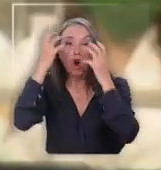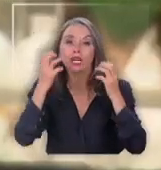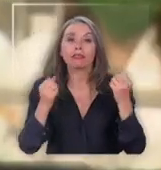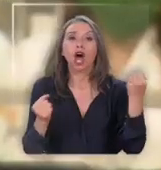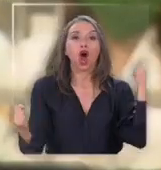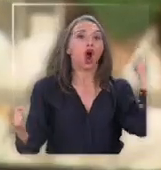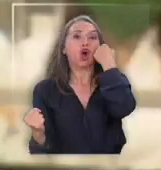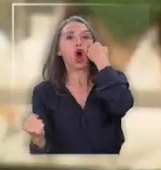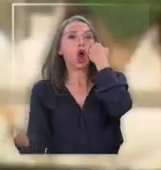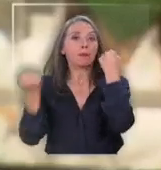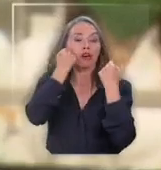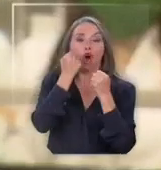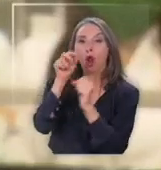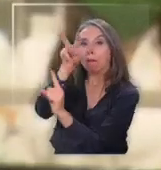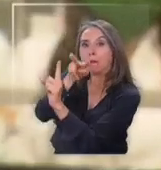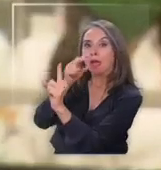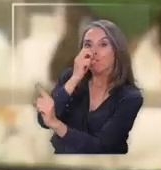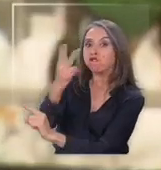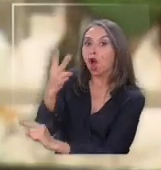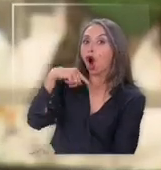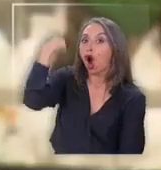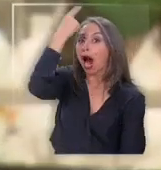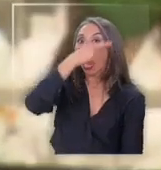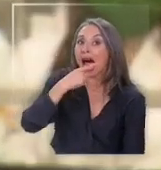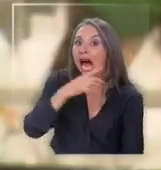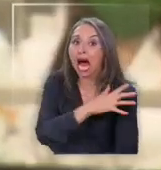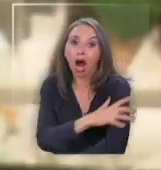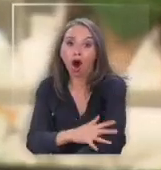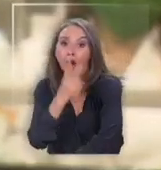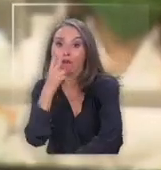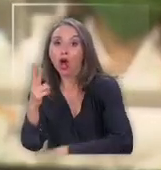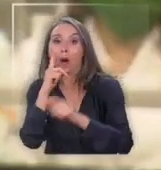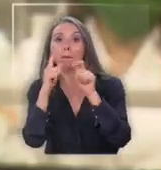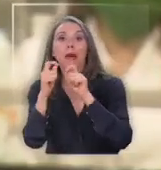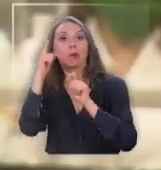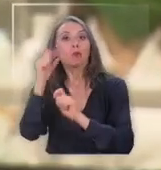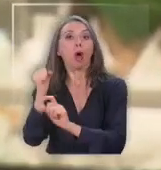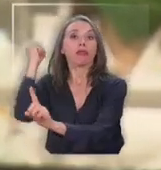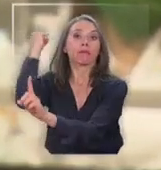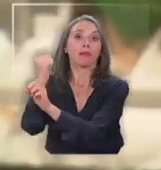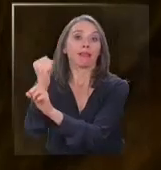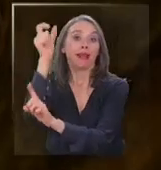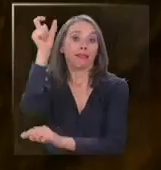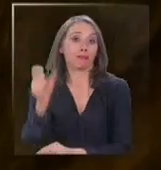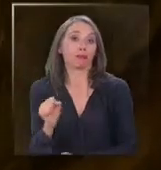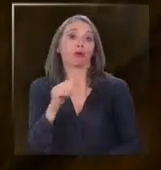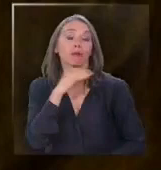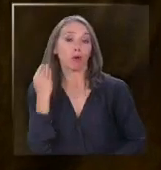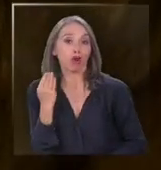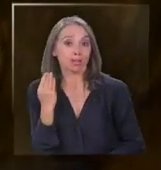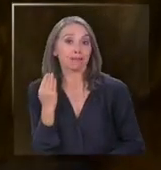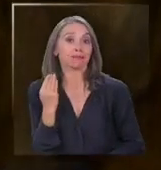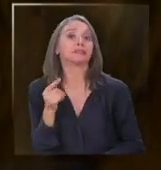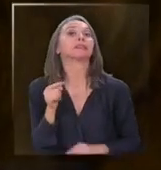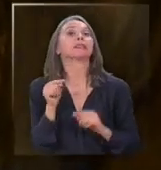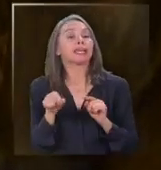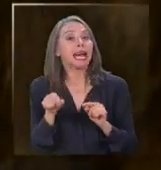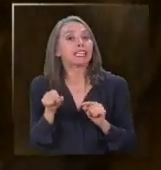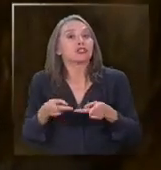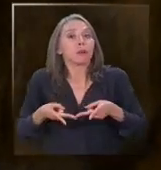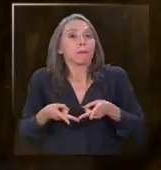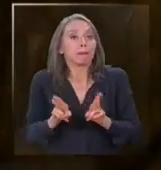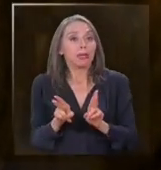golpe, algo que uno perciba que puede estar en riesgo inminente la vida de la persona, ¿no? Permite de alguna manera